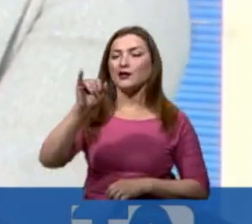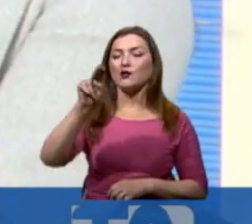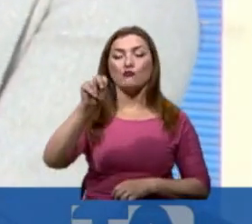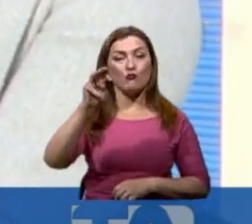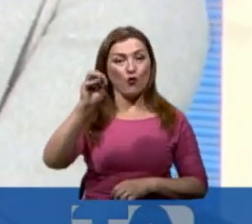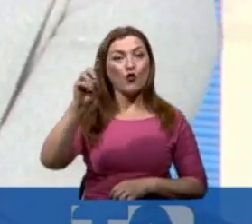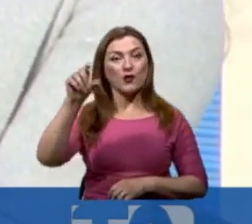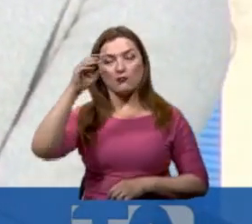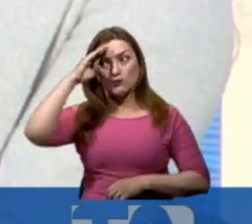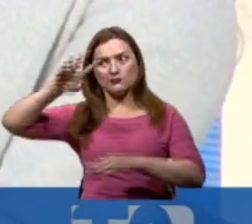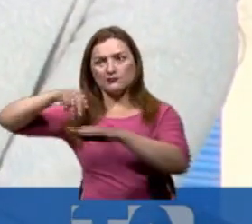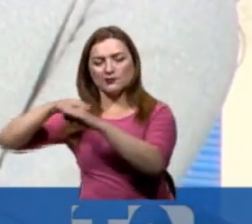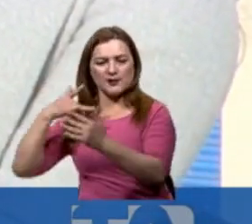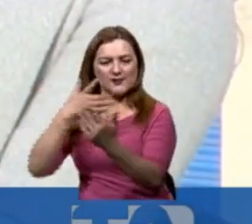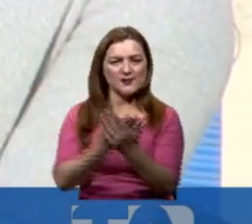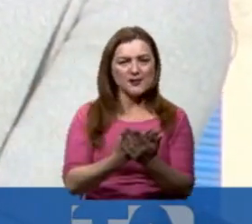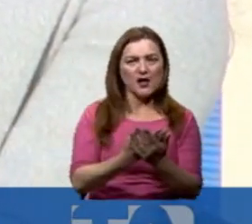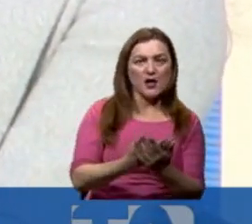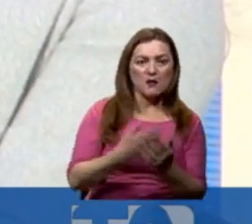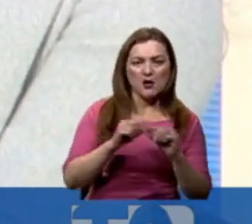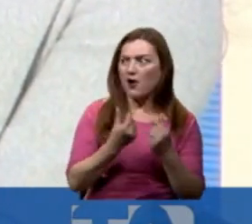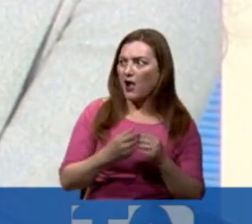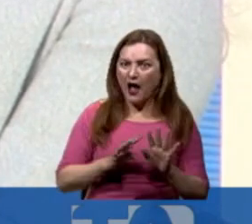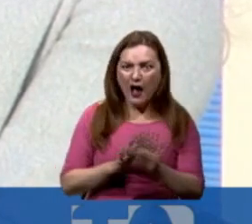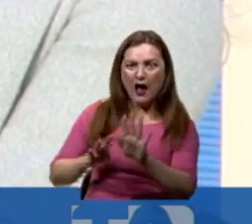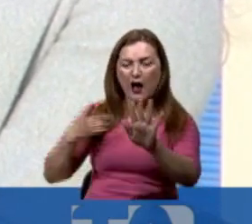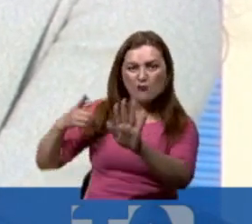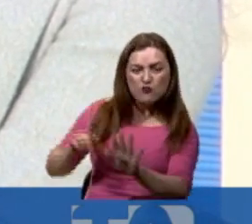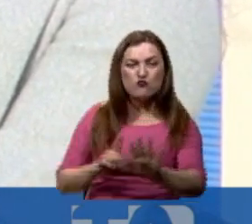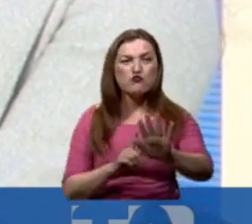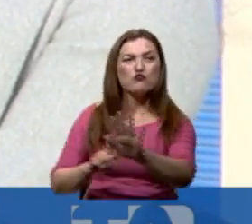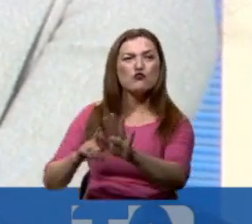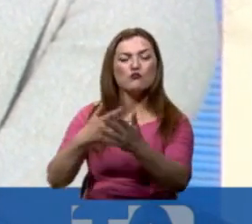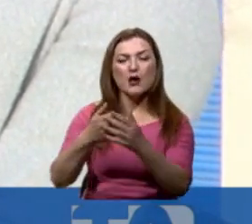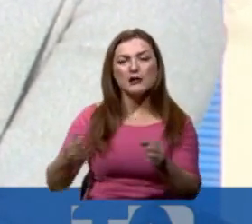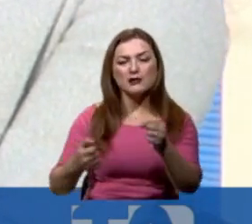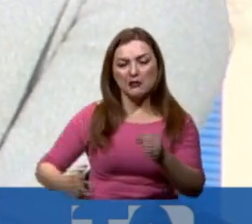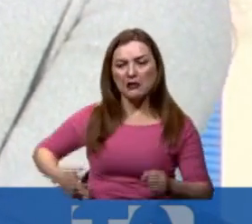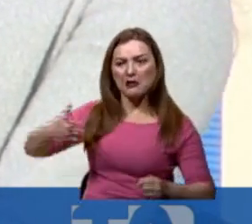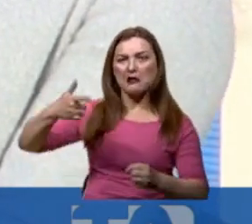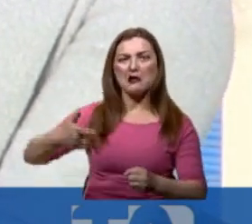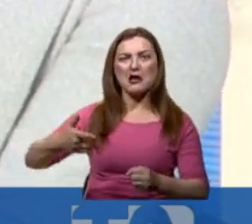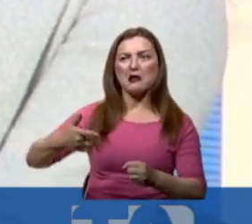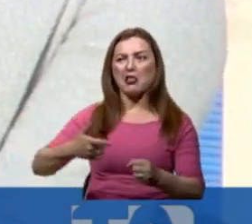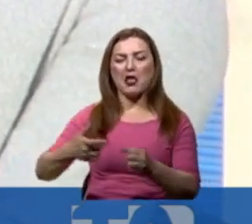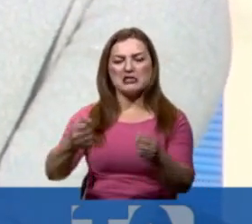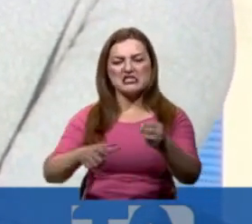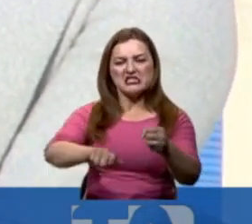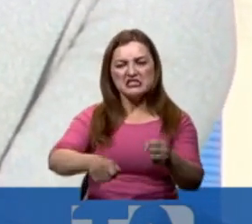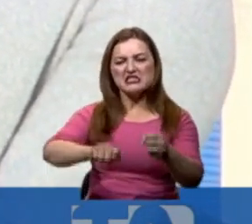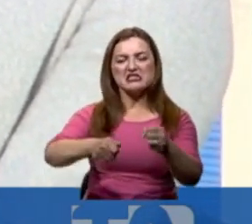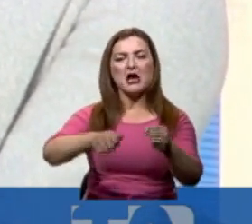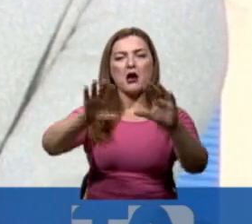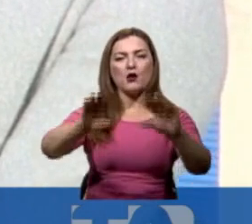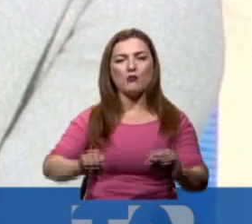la Policía Nacional, persigue a los delincuentes, a las pocas cuadras se les apaga el vehículo, no llegan con las armas adecuadas. En este caso igual llega